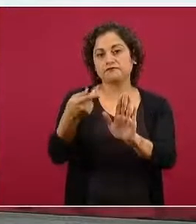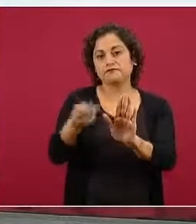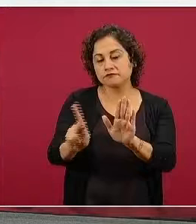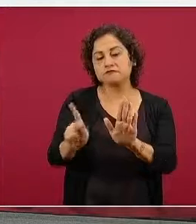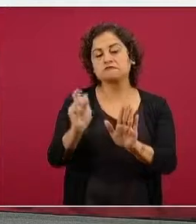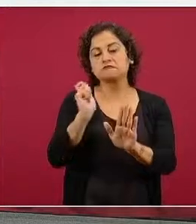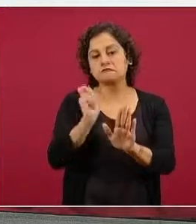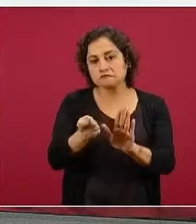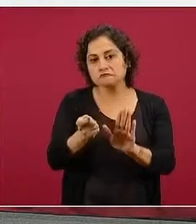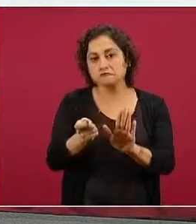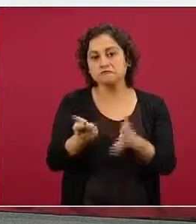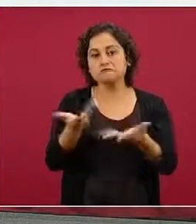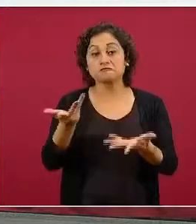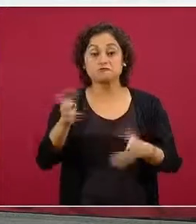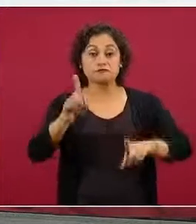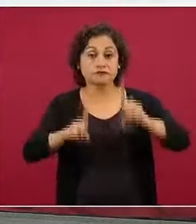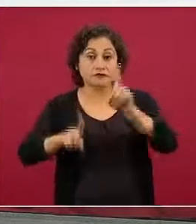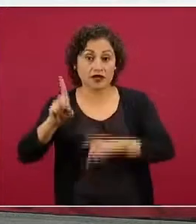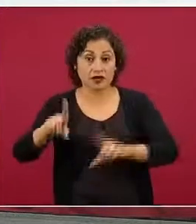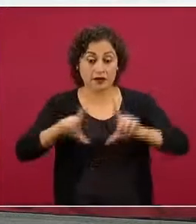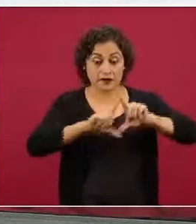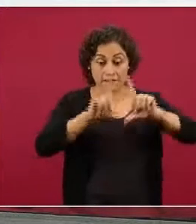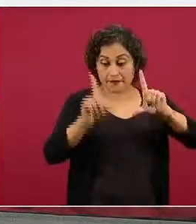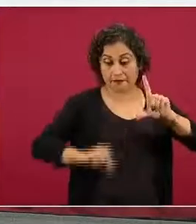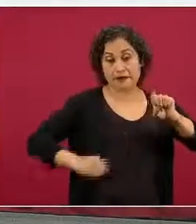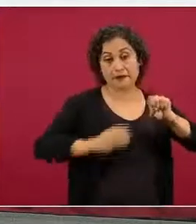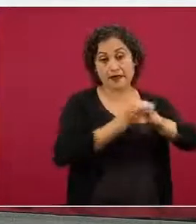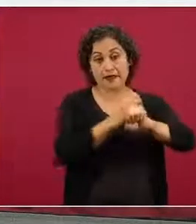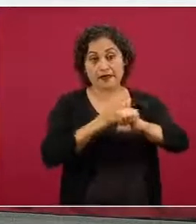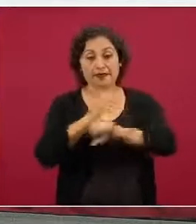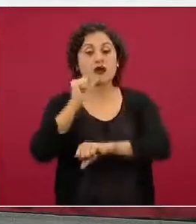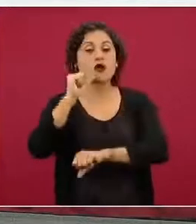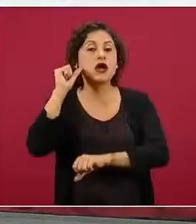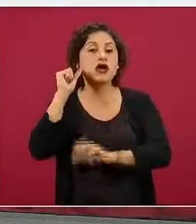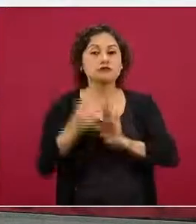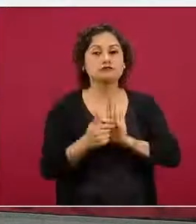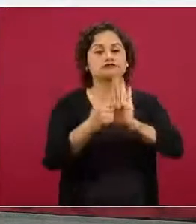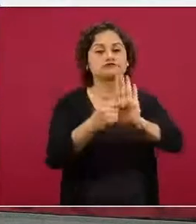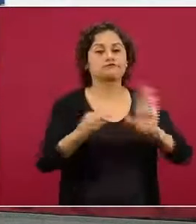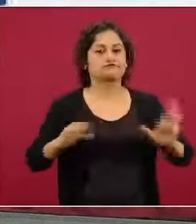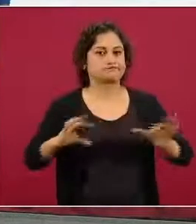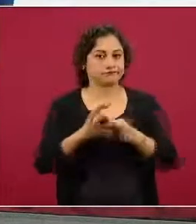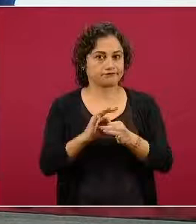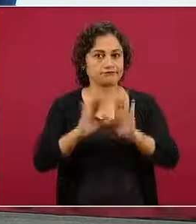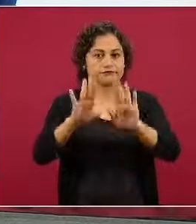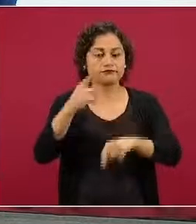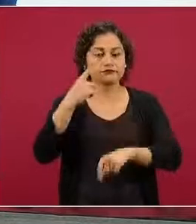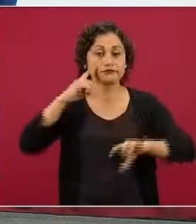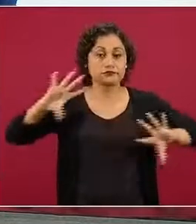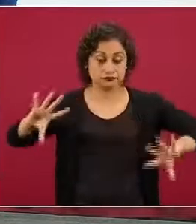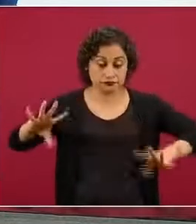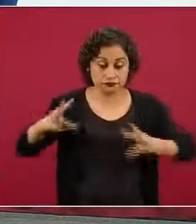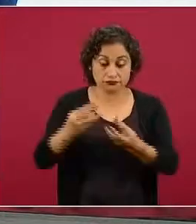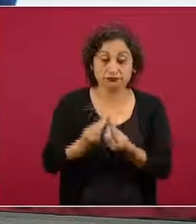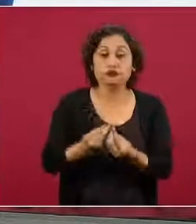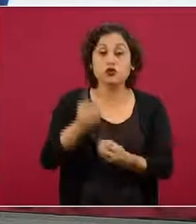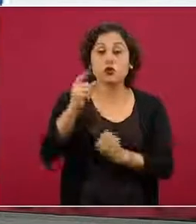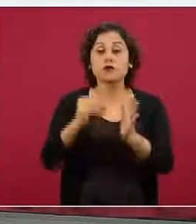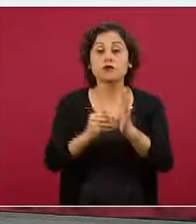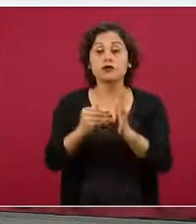de las entidades federativas que ayer compartimos los datos. En total, tenemos